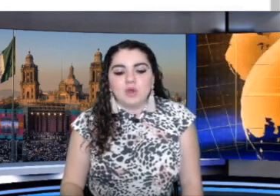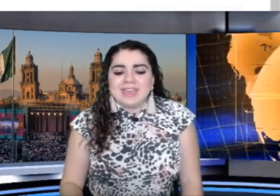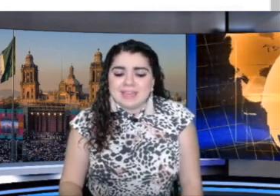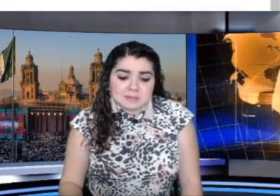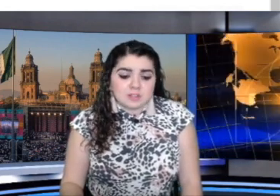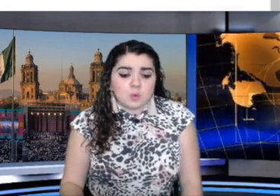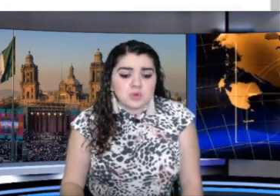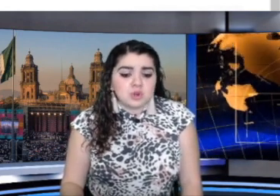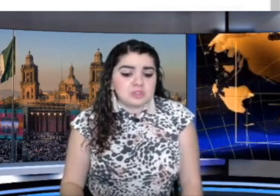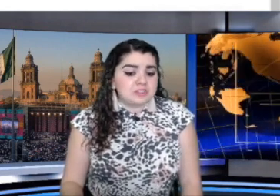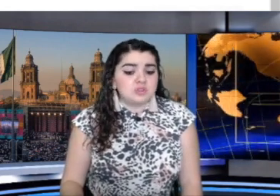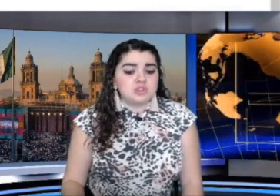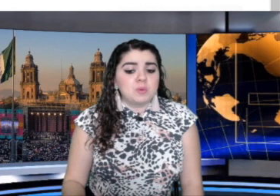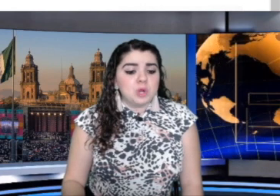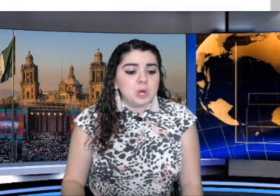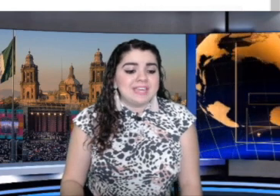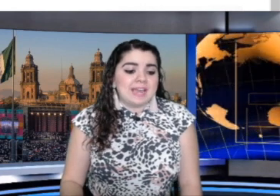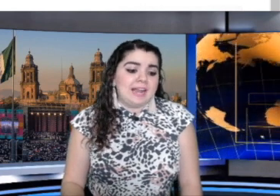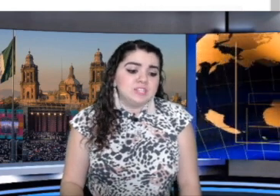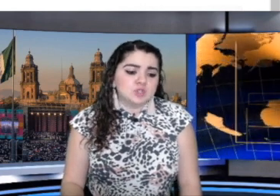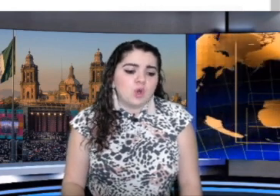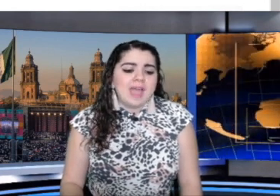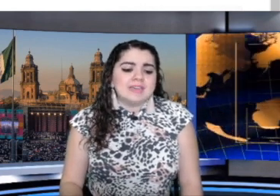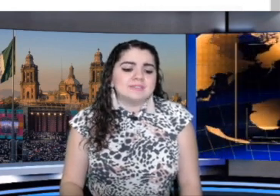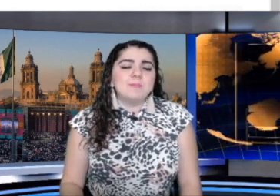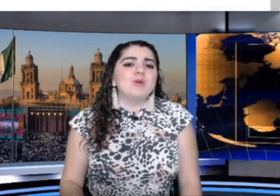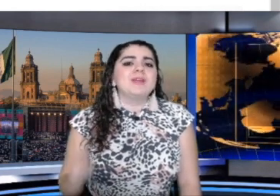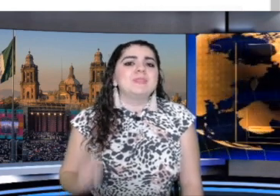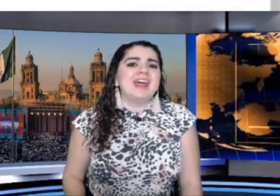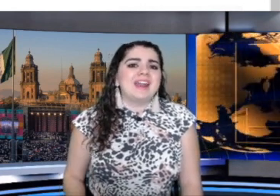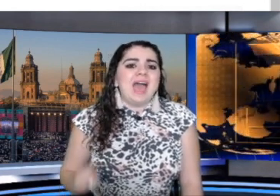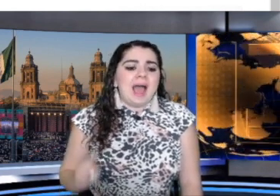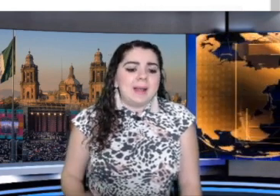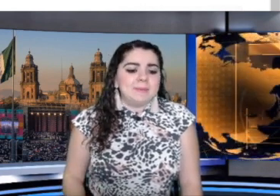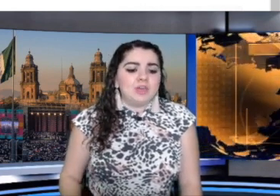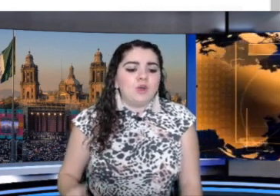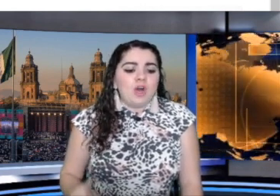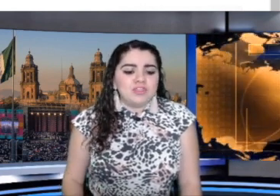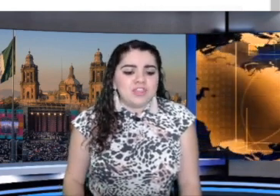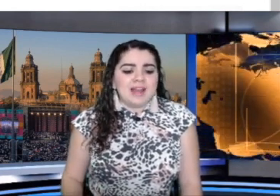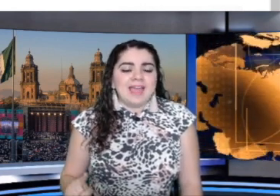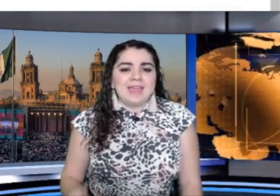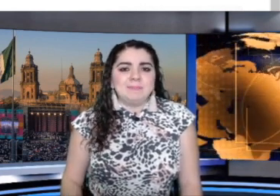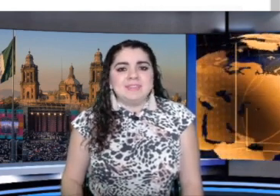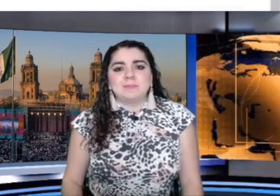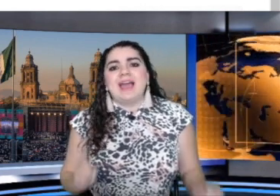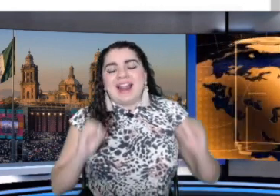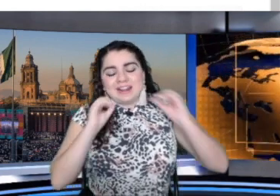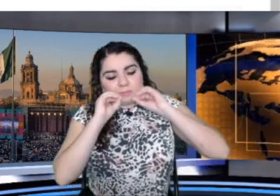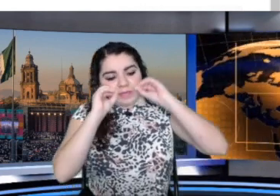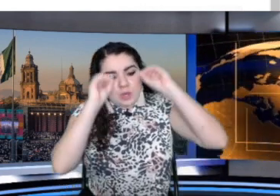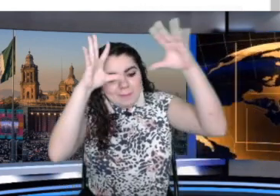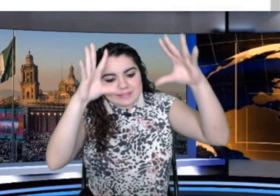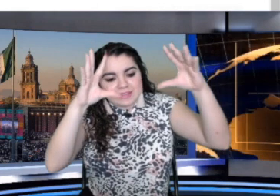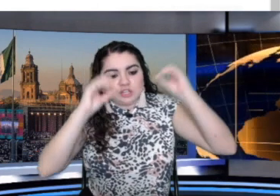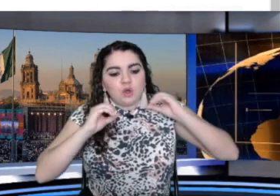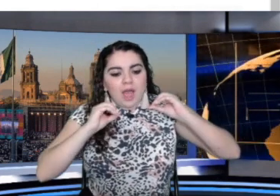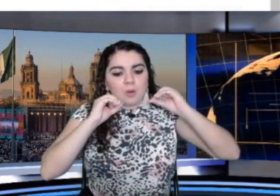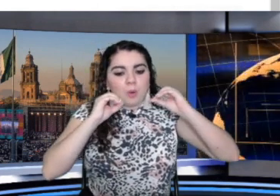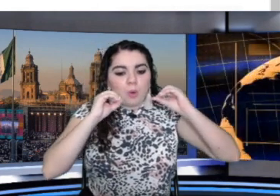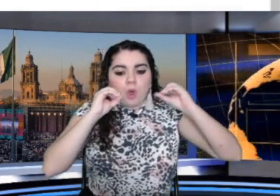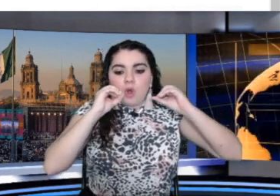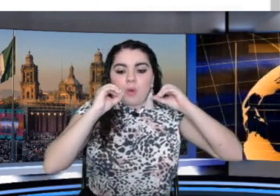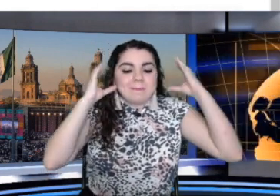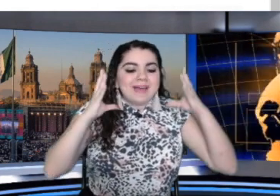de mayo y el mes de junio, los estados de Nuevo León y Jalisco están por entrar al pico de la epidemia, al pico más alto,